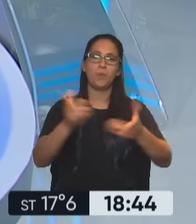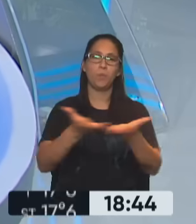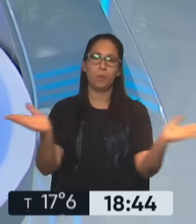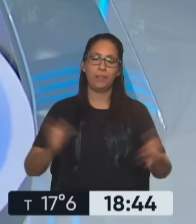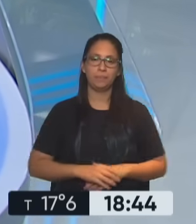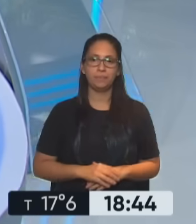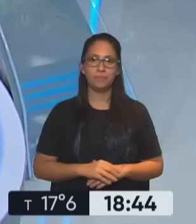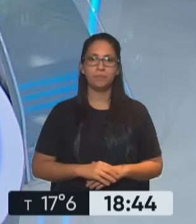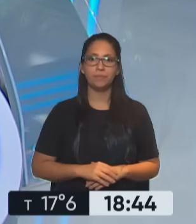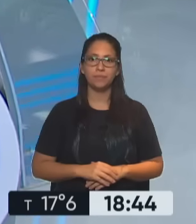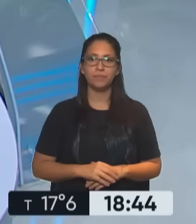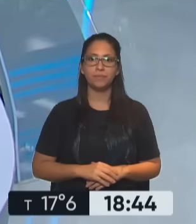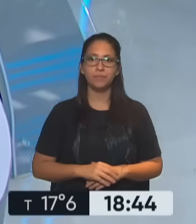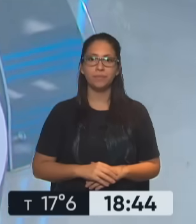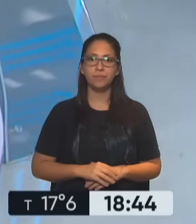pública.